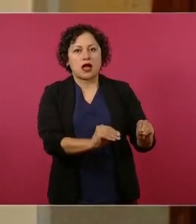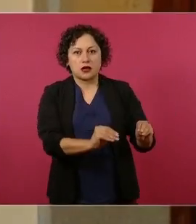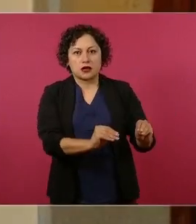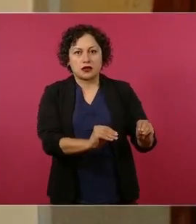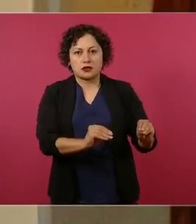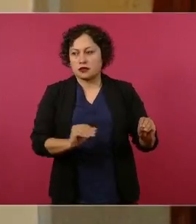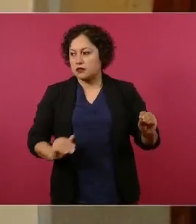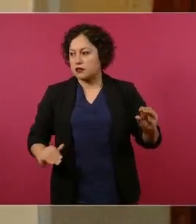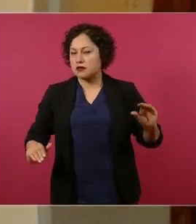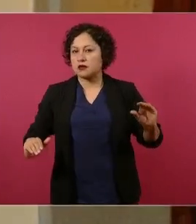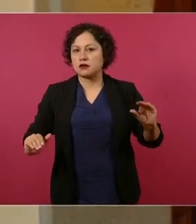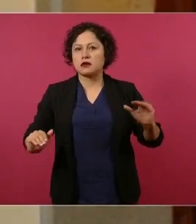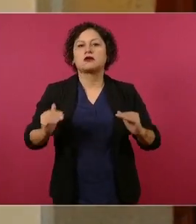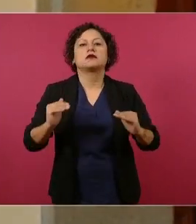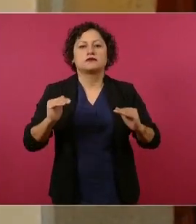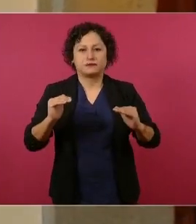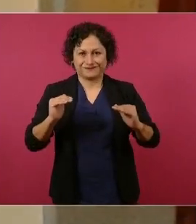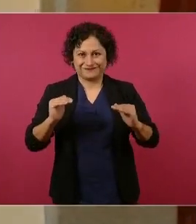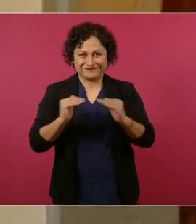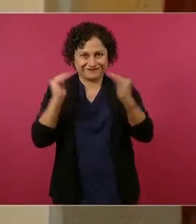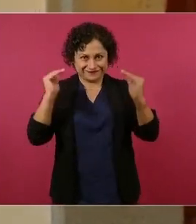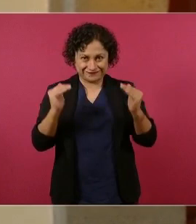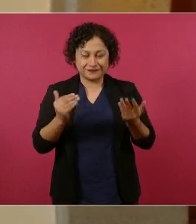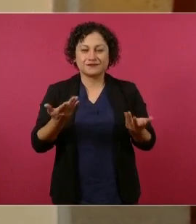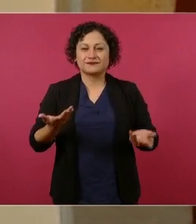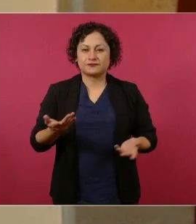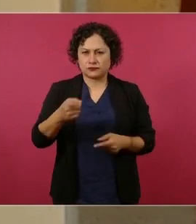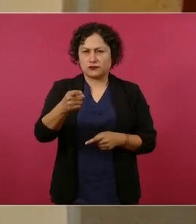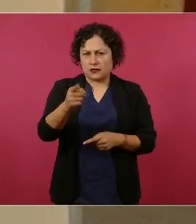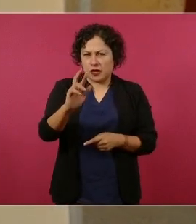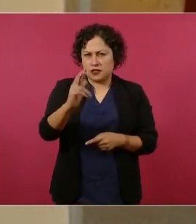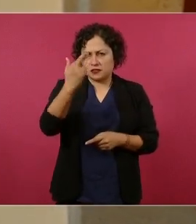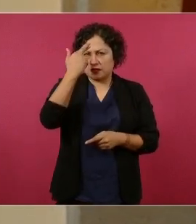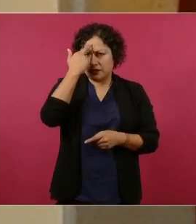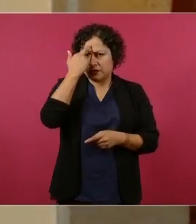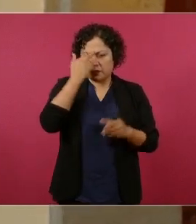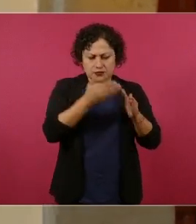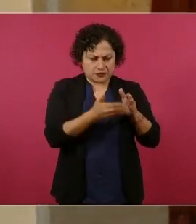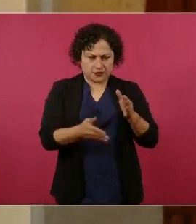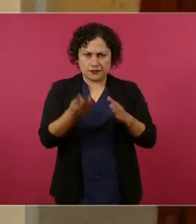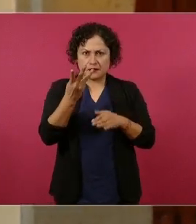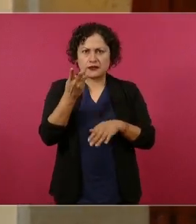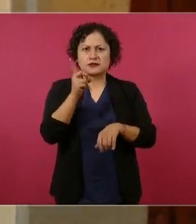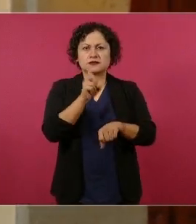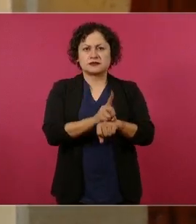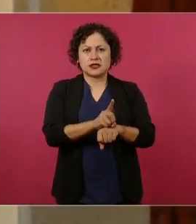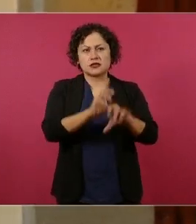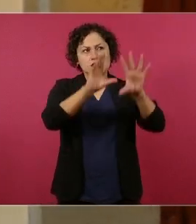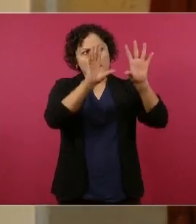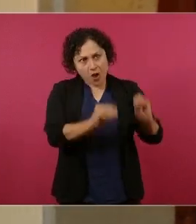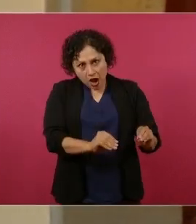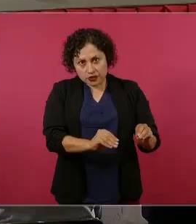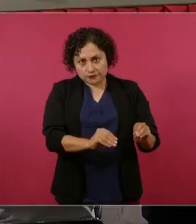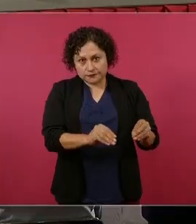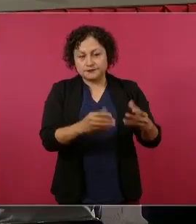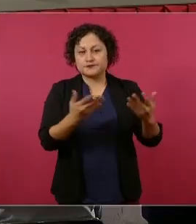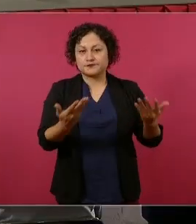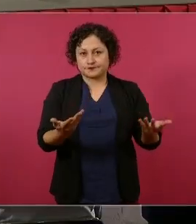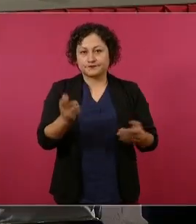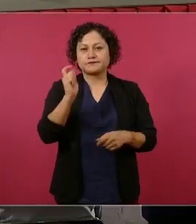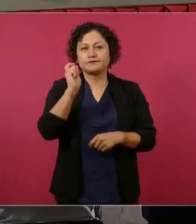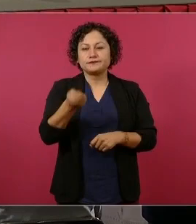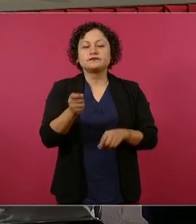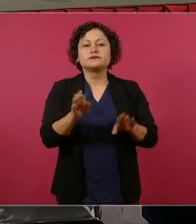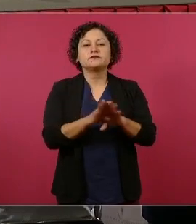sistema. Recordamos también de qué tamaño fue la afectación en estos tres días. Destacamos que es una